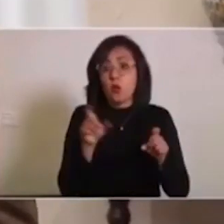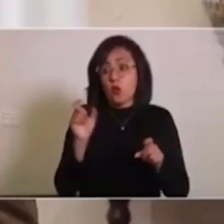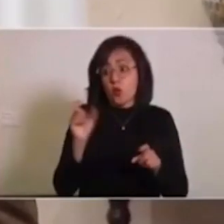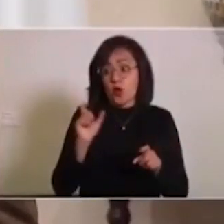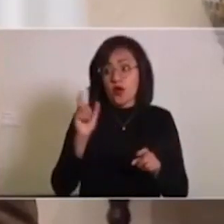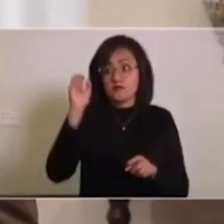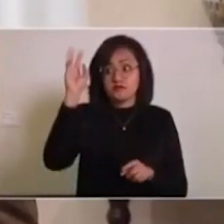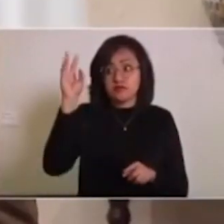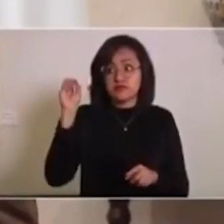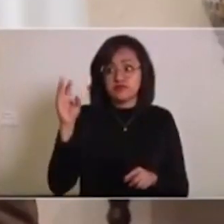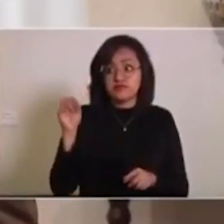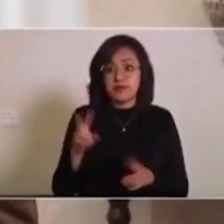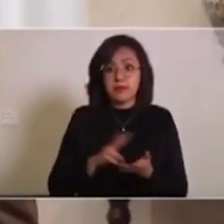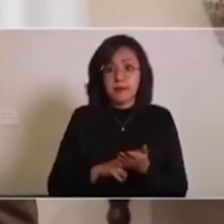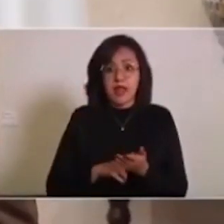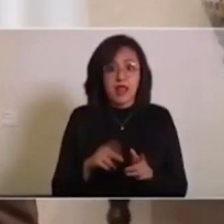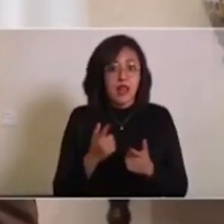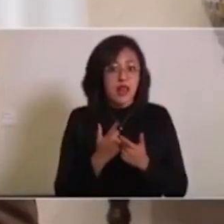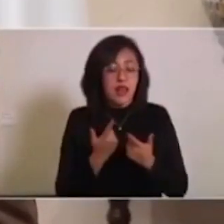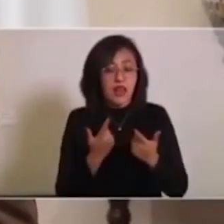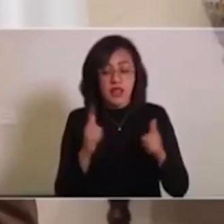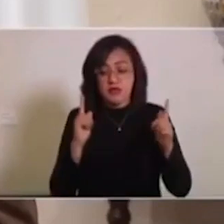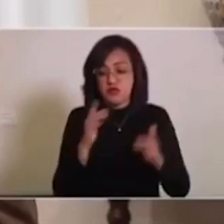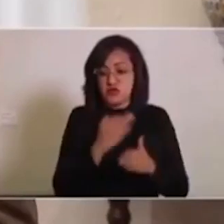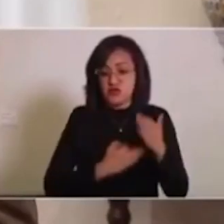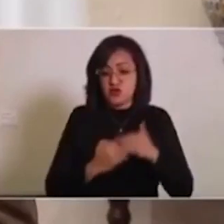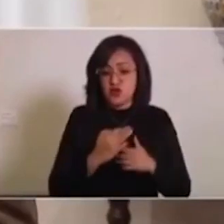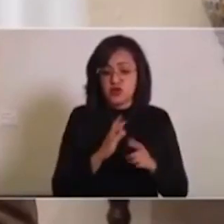en color verde del semáforo epidemiológico